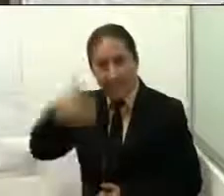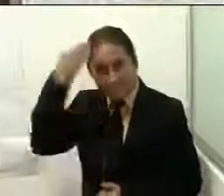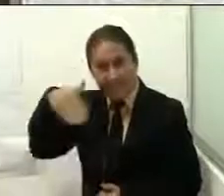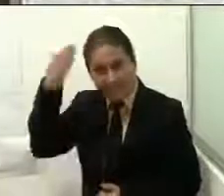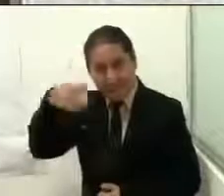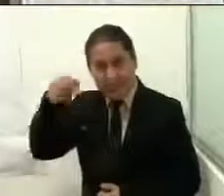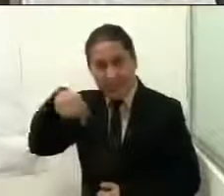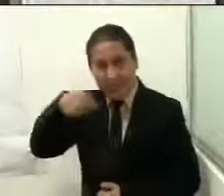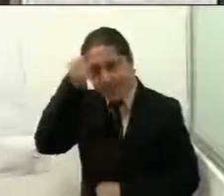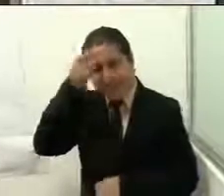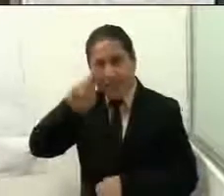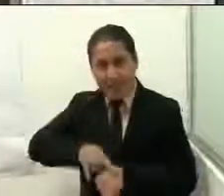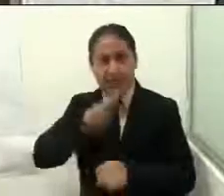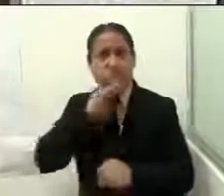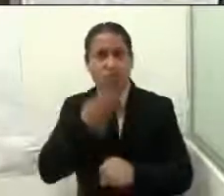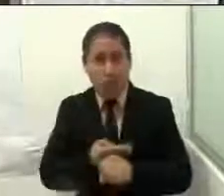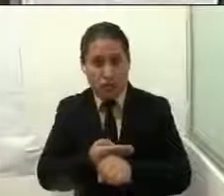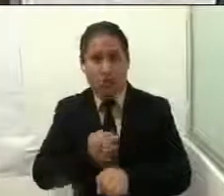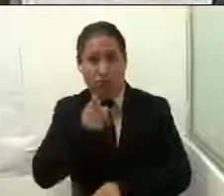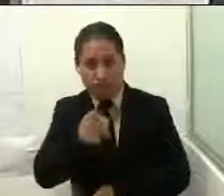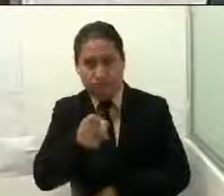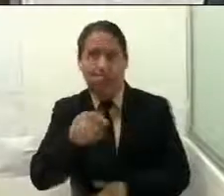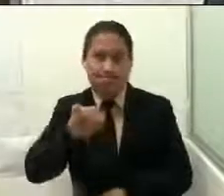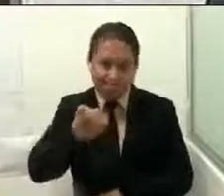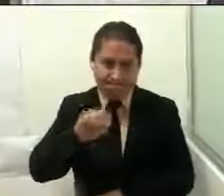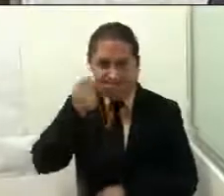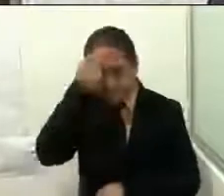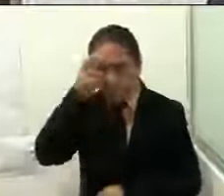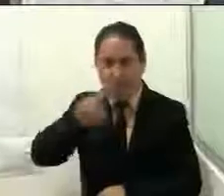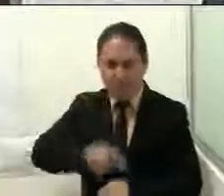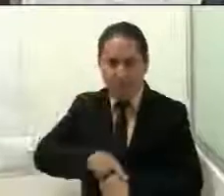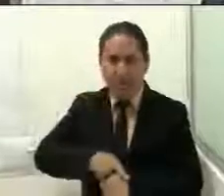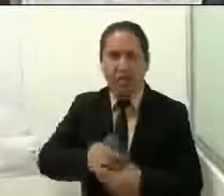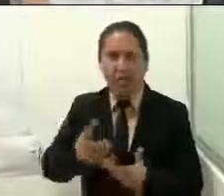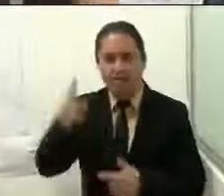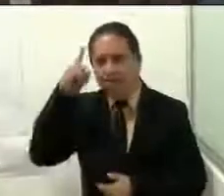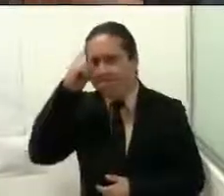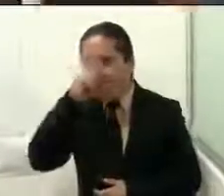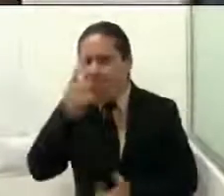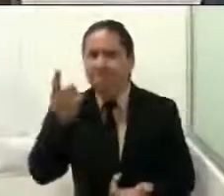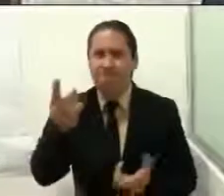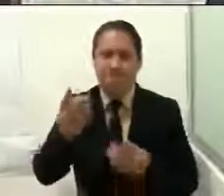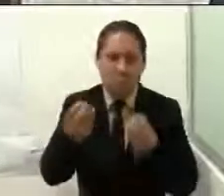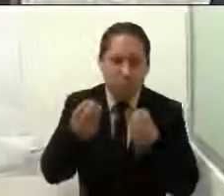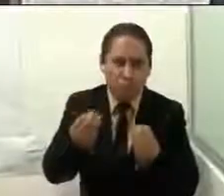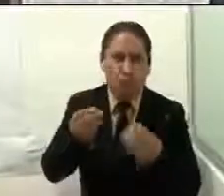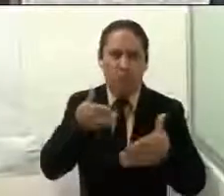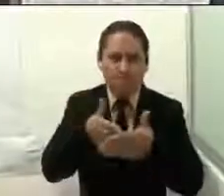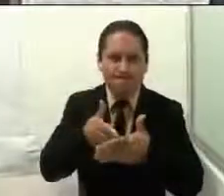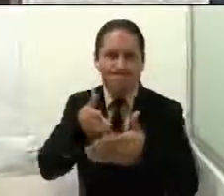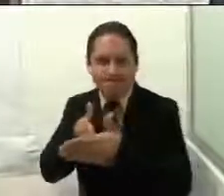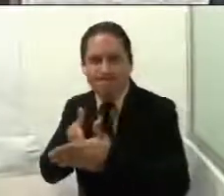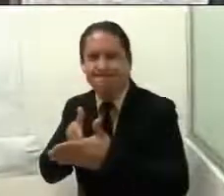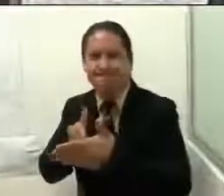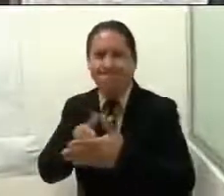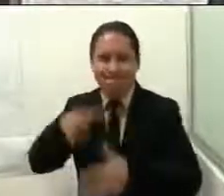secretaria que usted representa es una secretaria muy muy compleja con muchos obstáculos y sobre todo